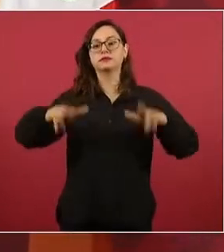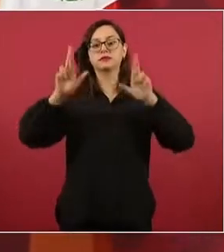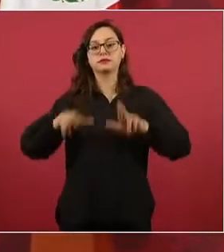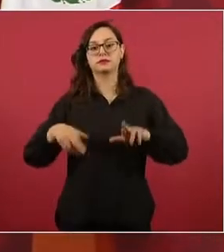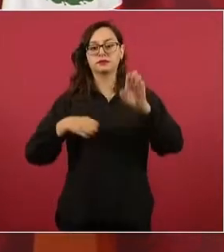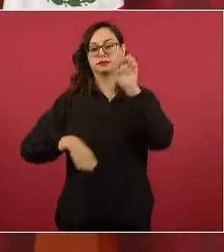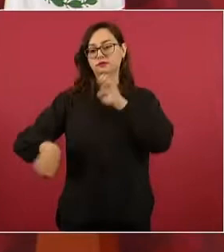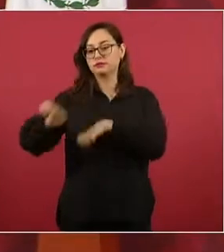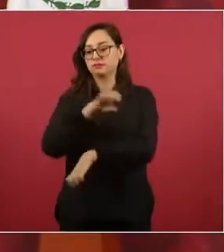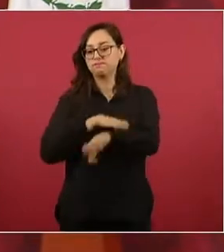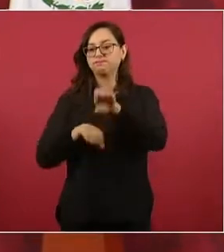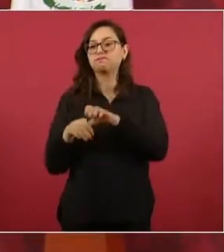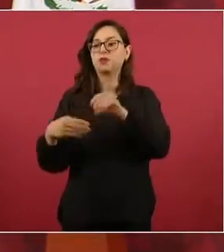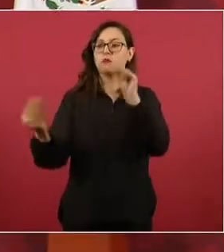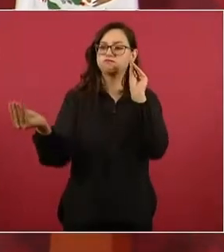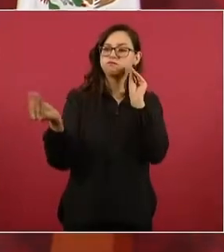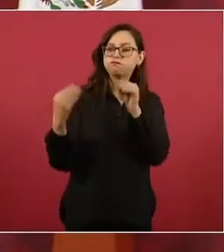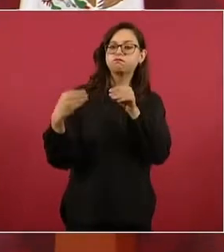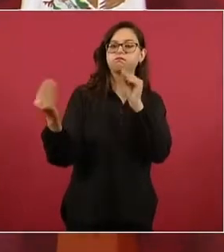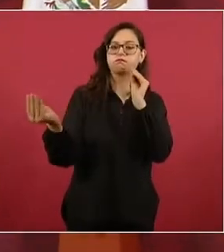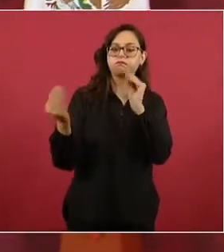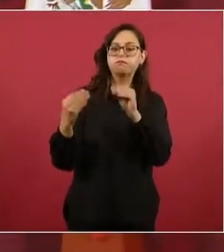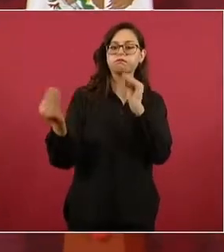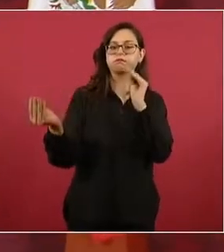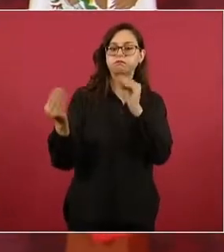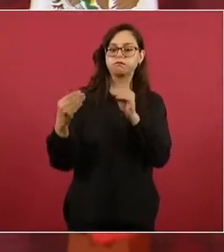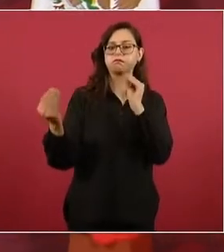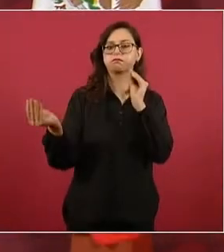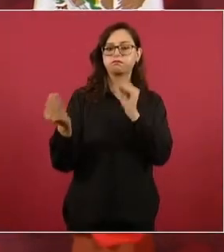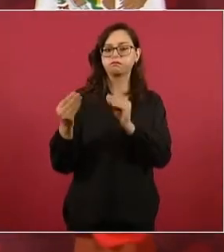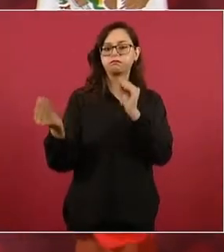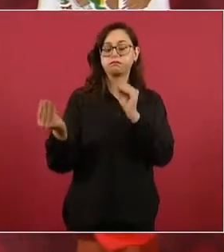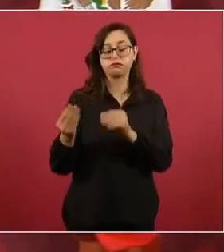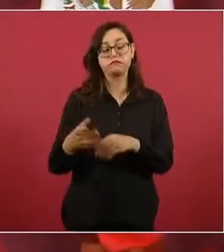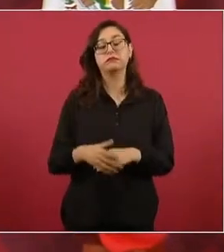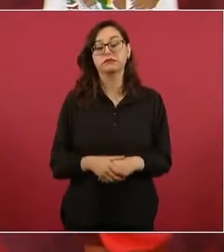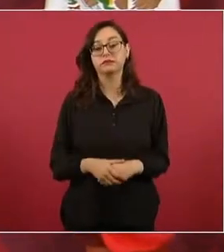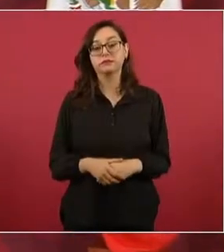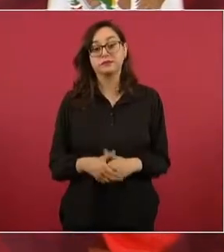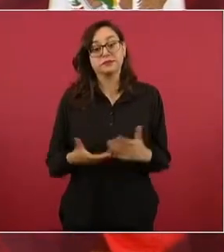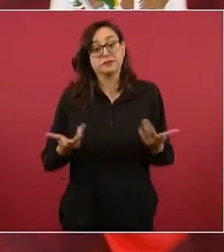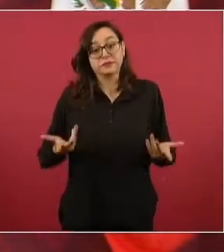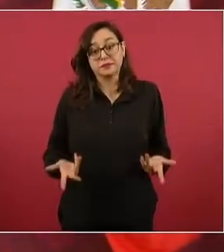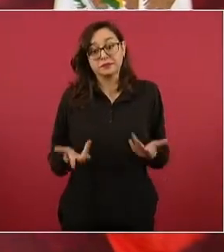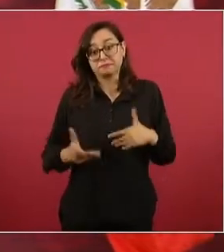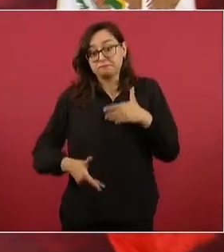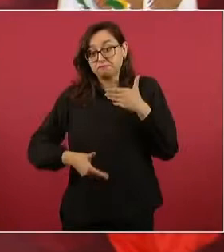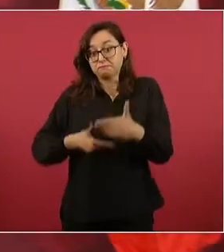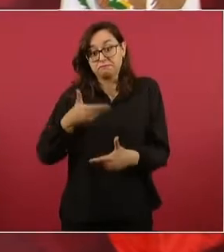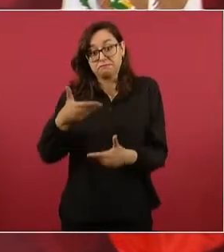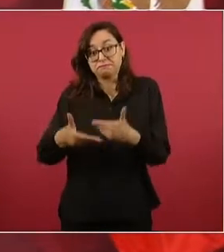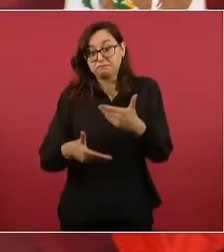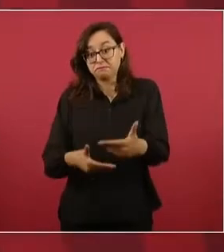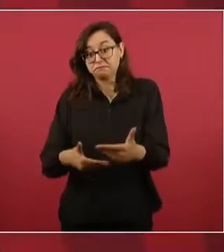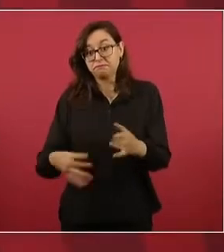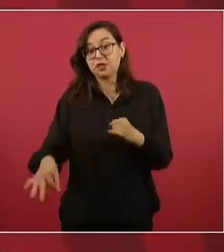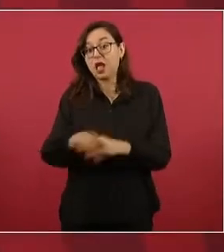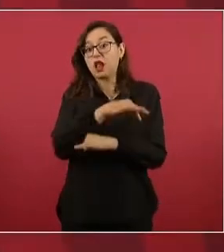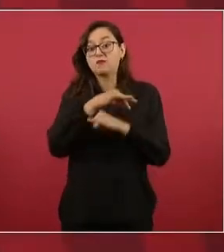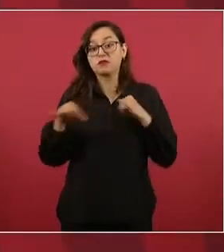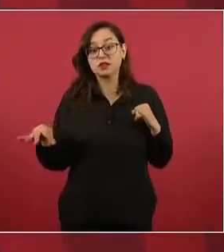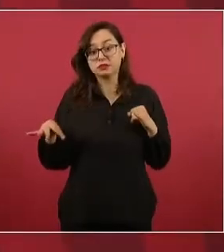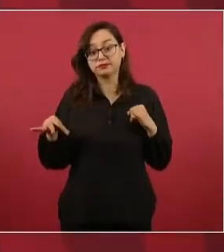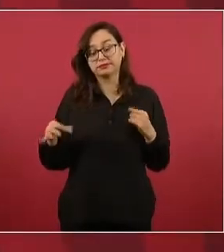se discutió bastante sobre el tema y al final se llegó a